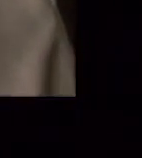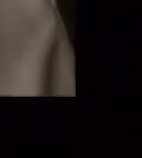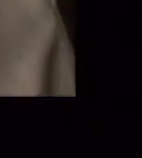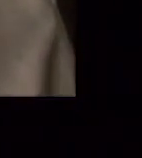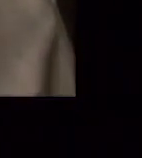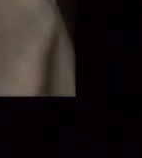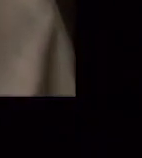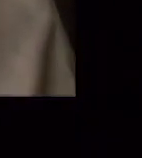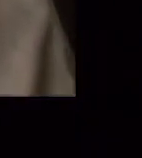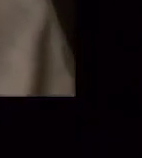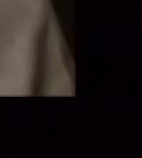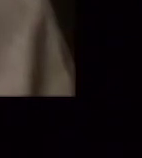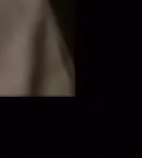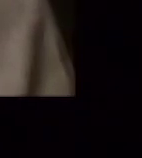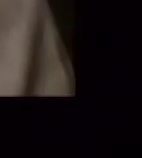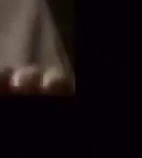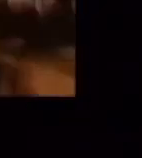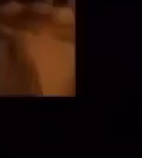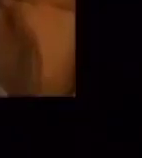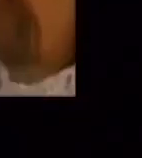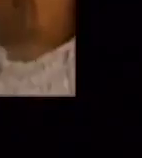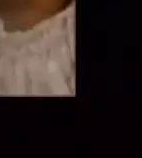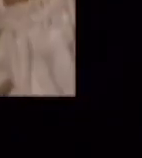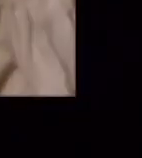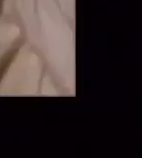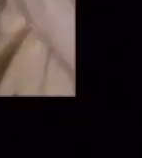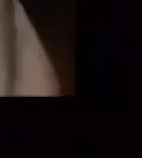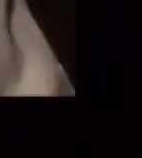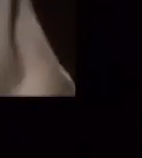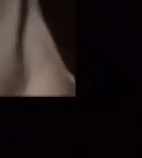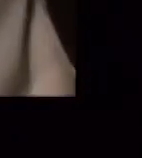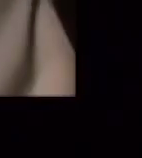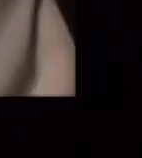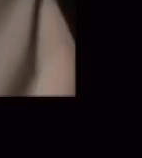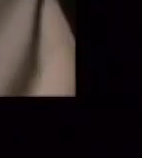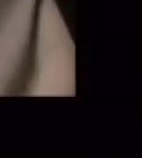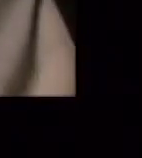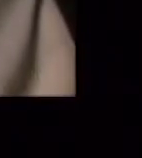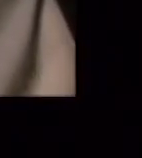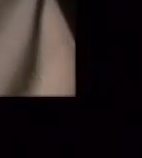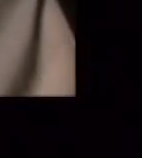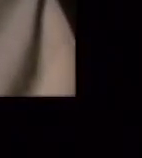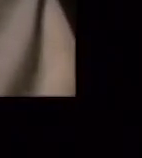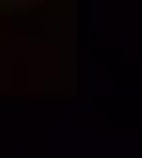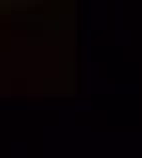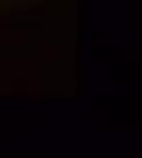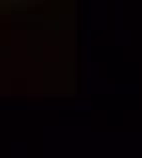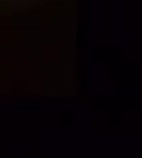súplica.